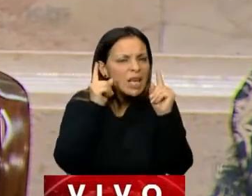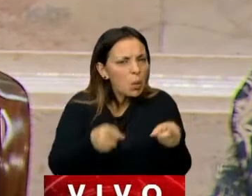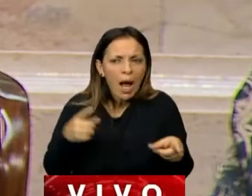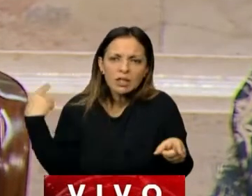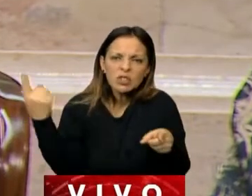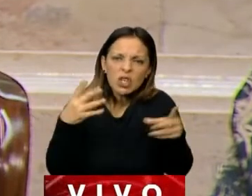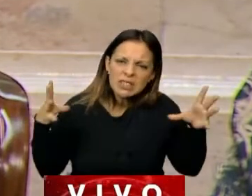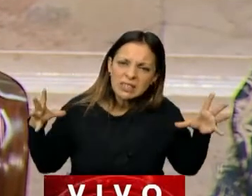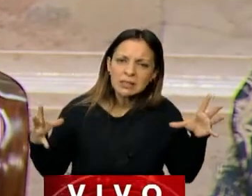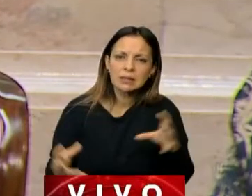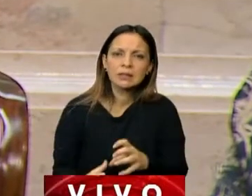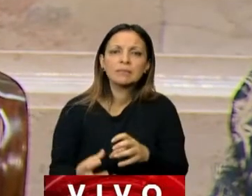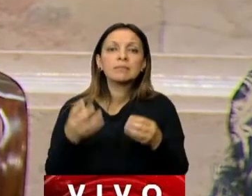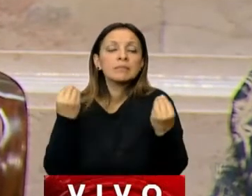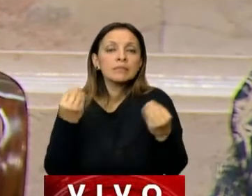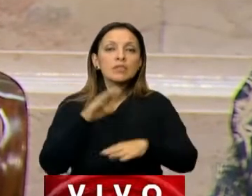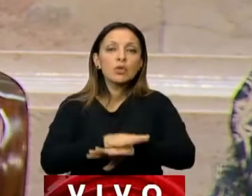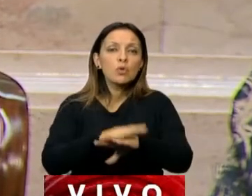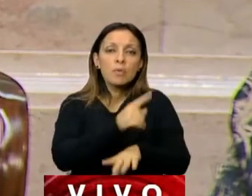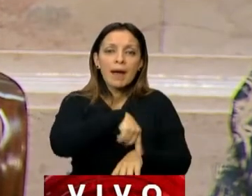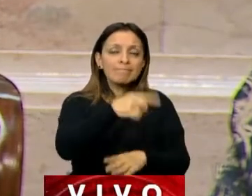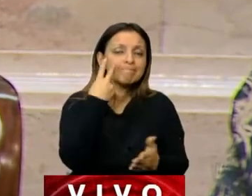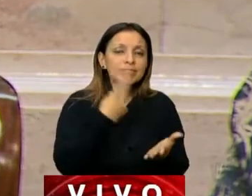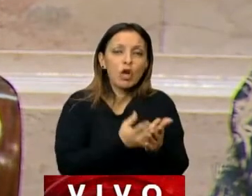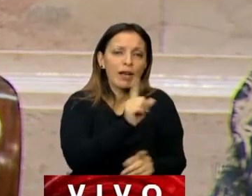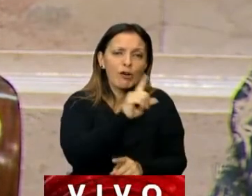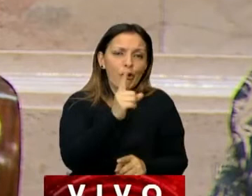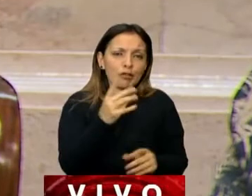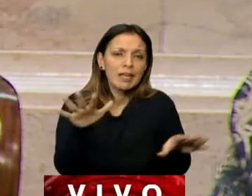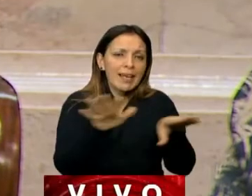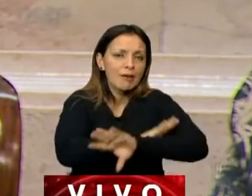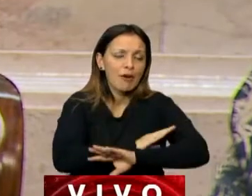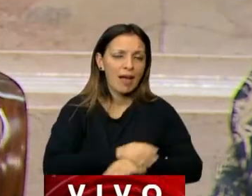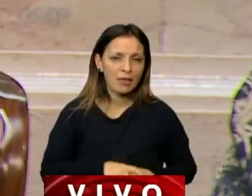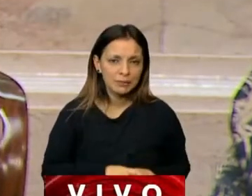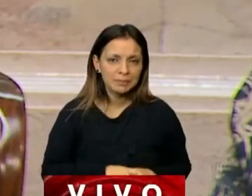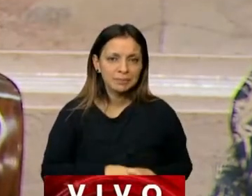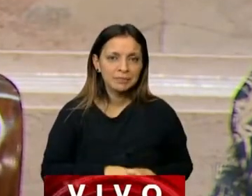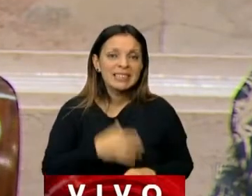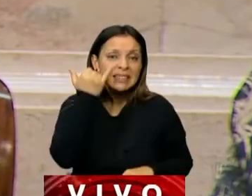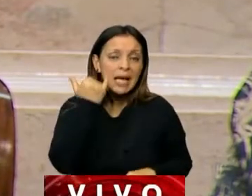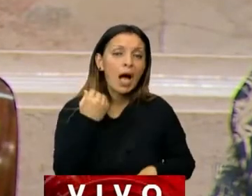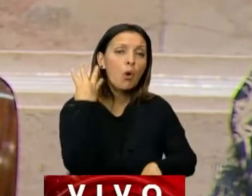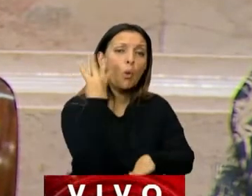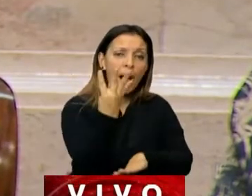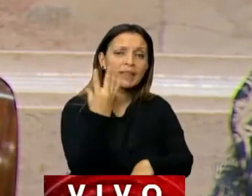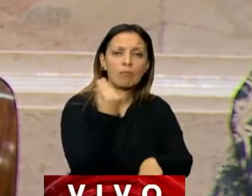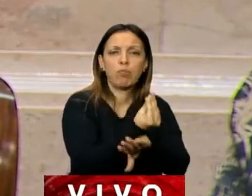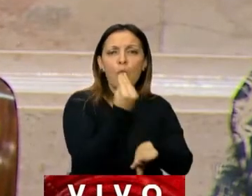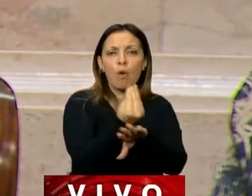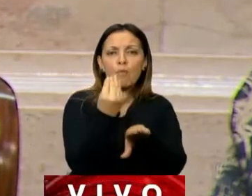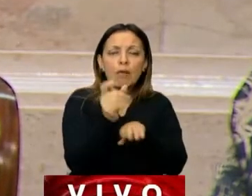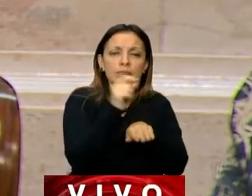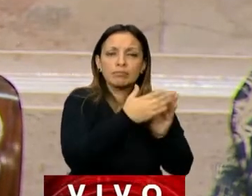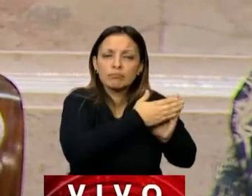puesto por no reconocer errores y dejarse ayudar. Porque esta cuarta gestión kirchnerista, los